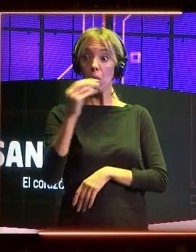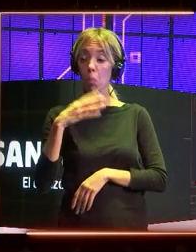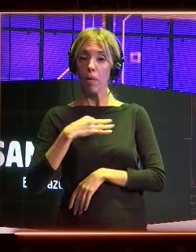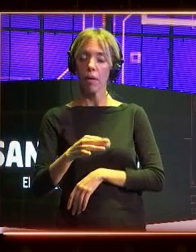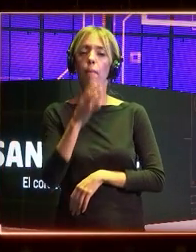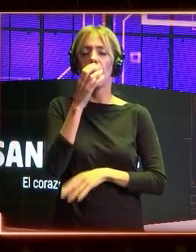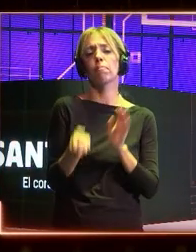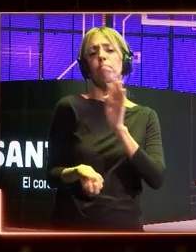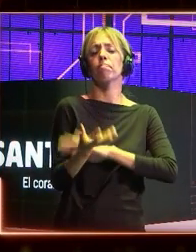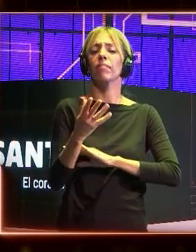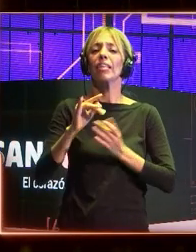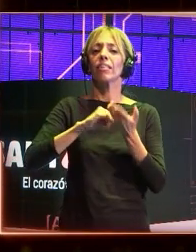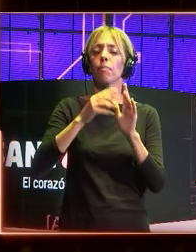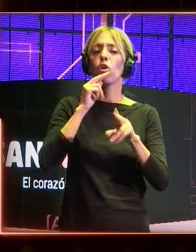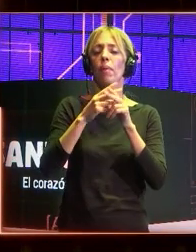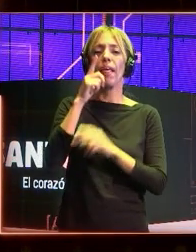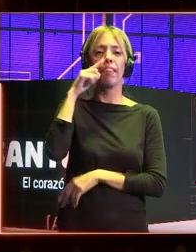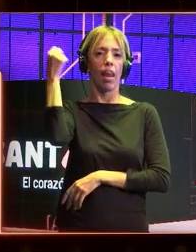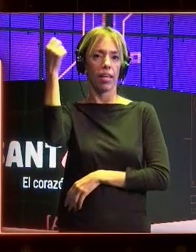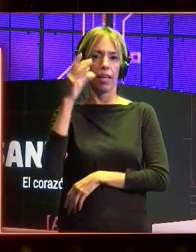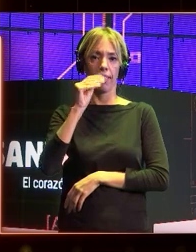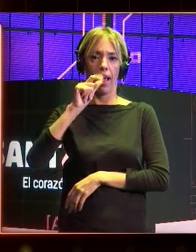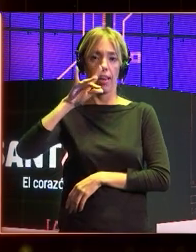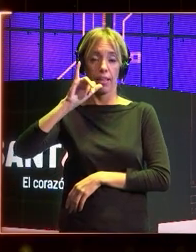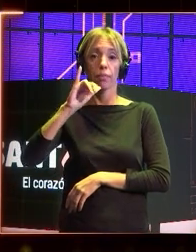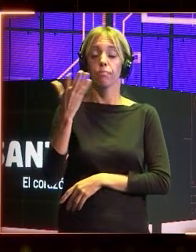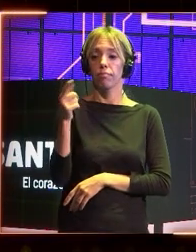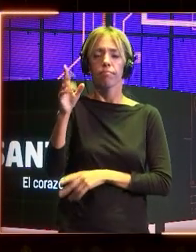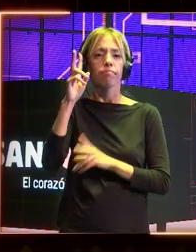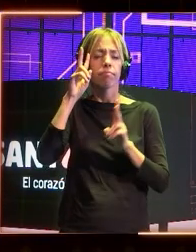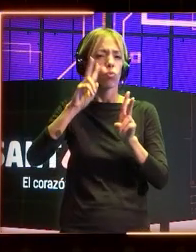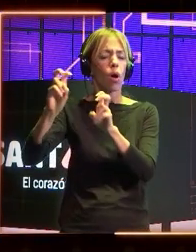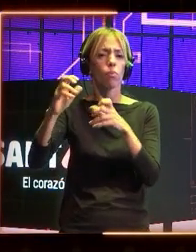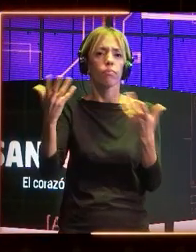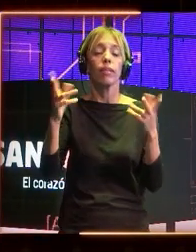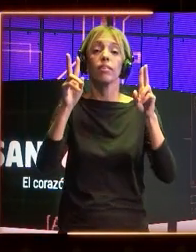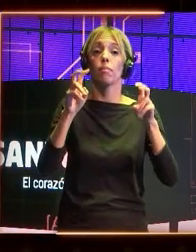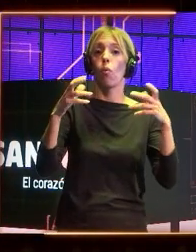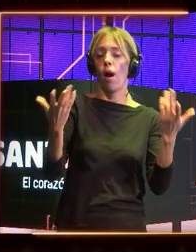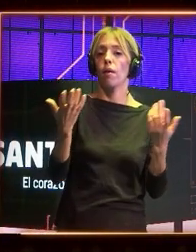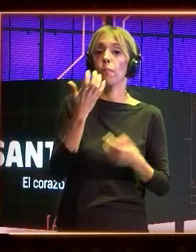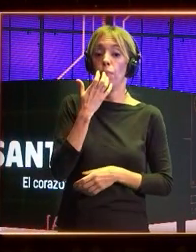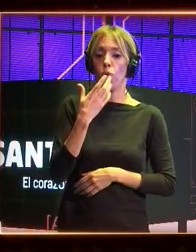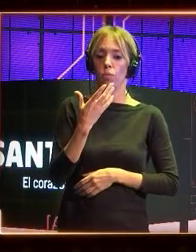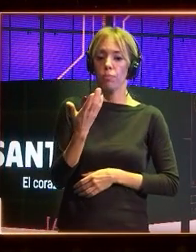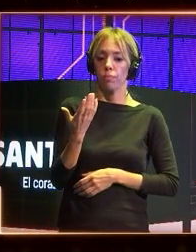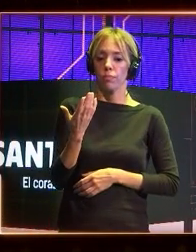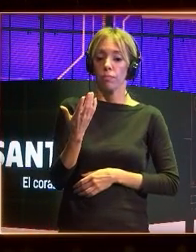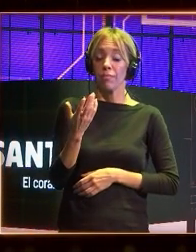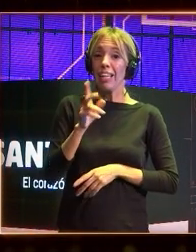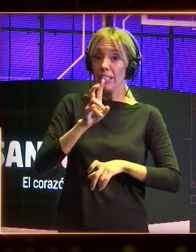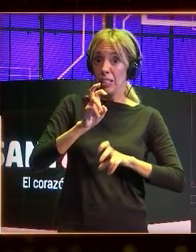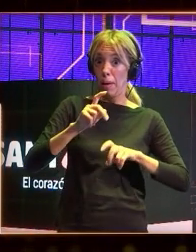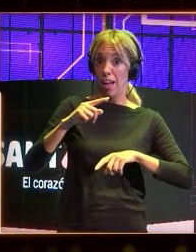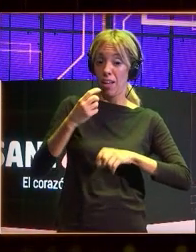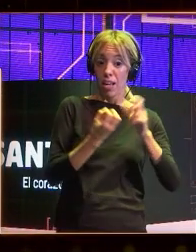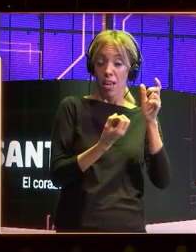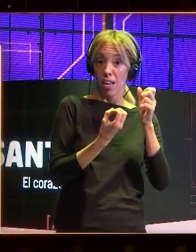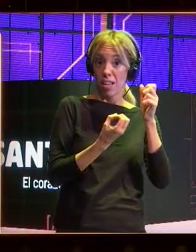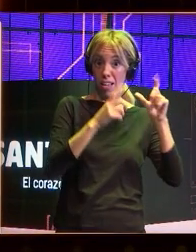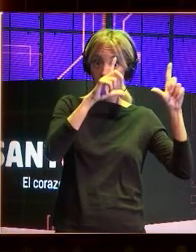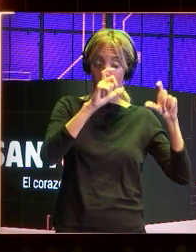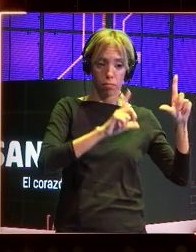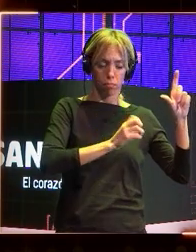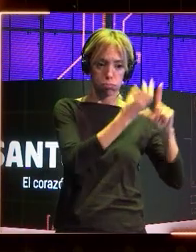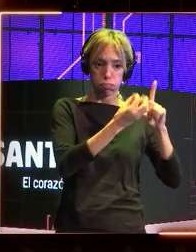dí y Dalí lo que trajo como Innovación fue el poder controlar Esta generación de imágenes a